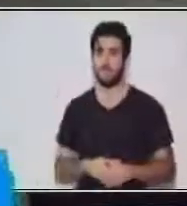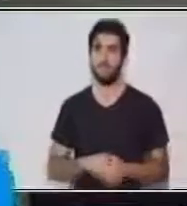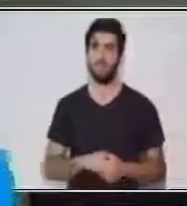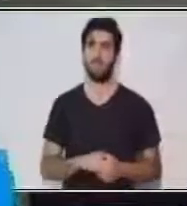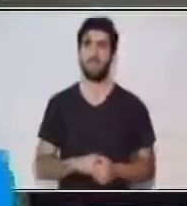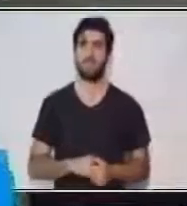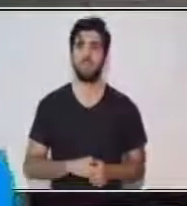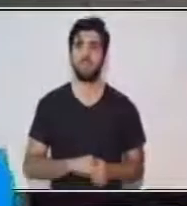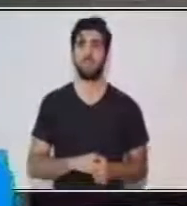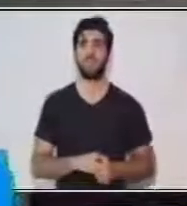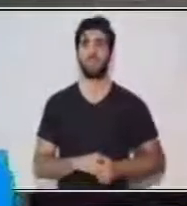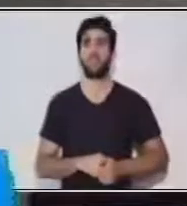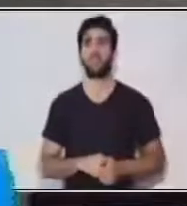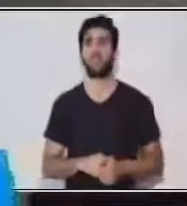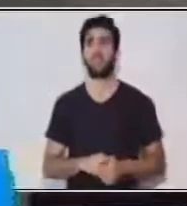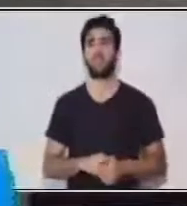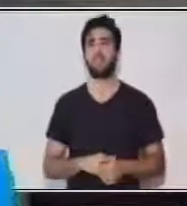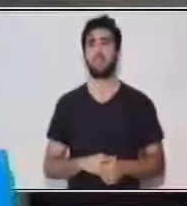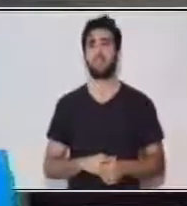su velocidad máxima.